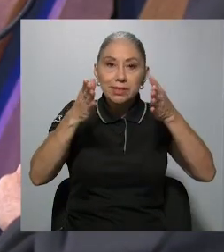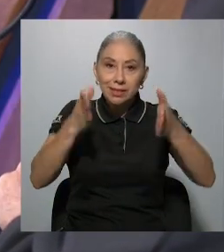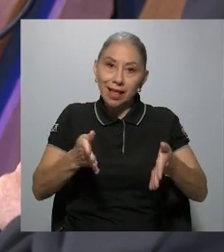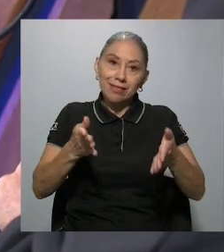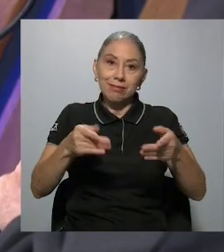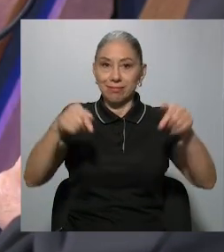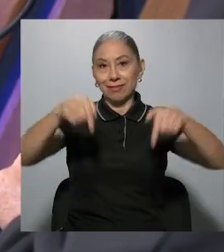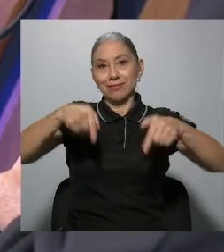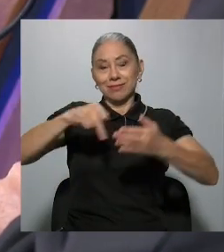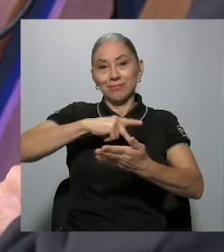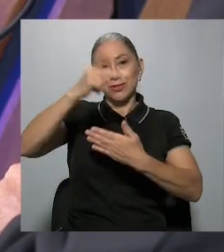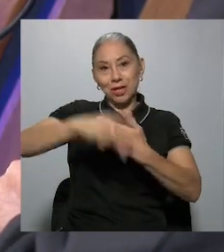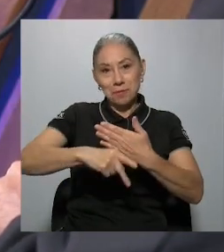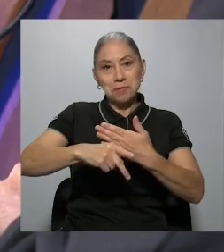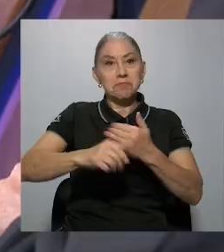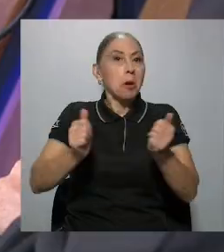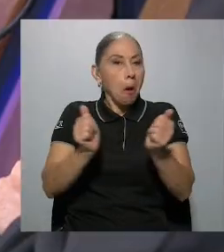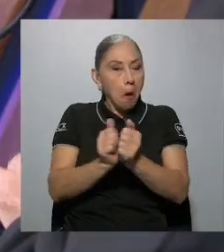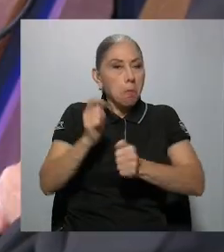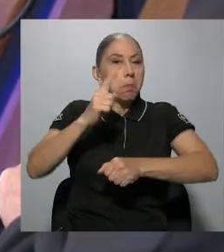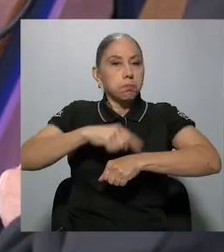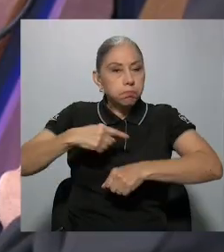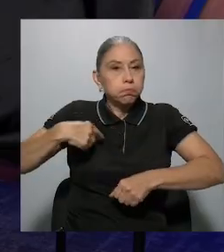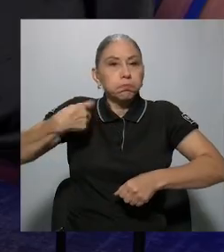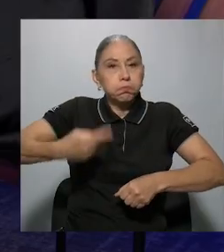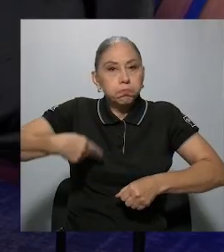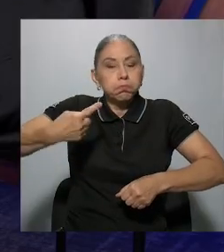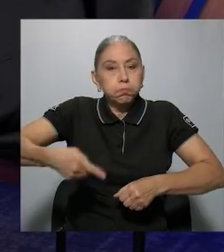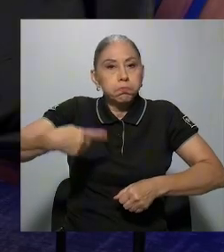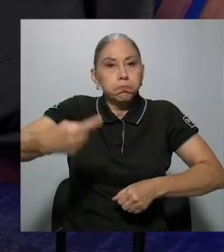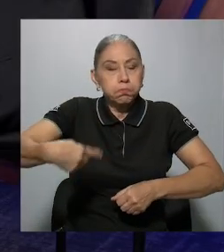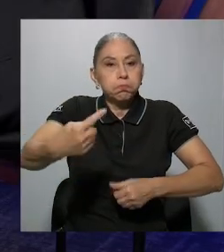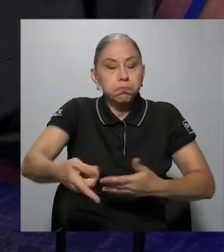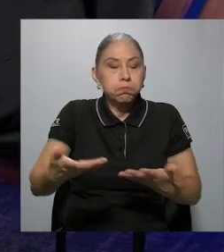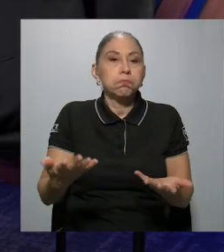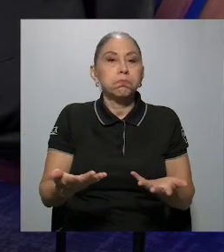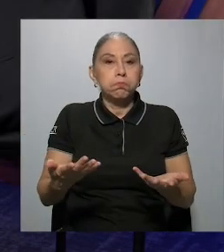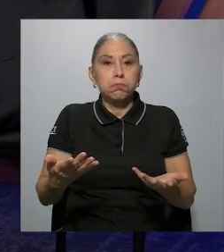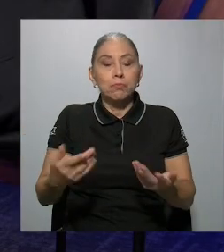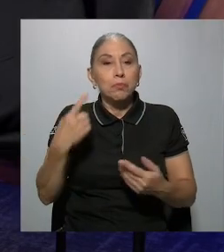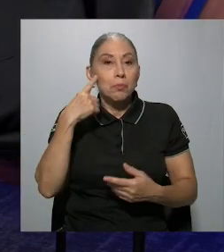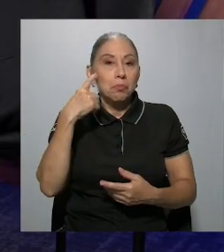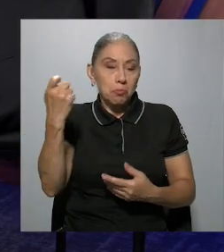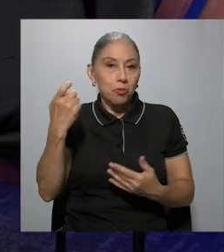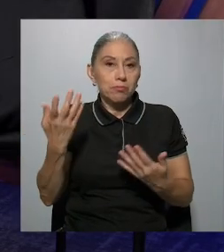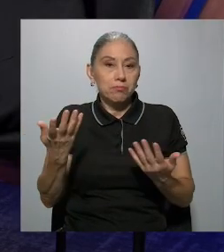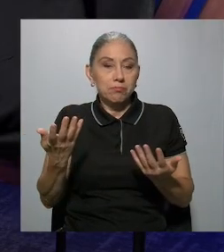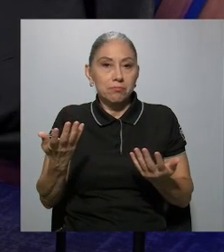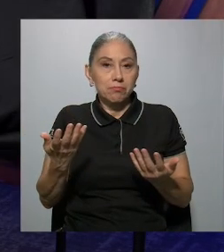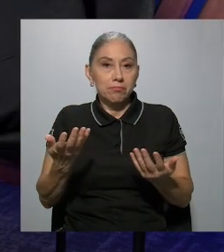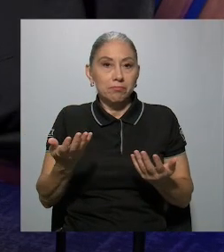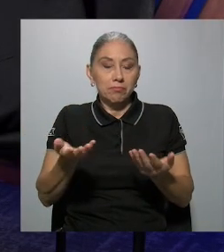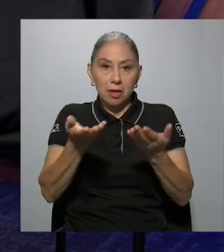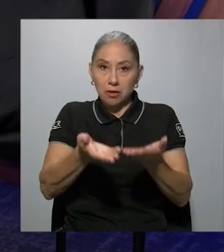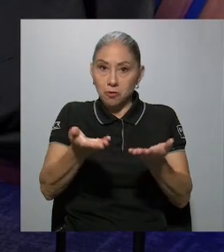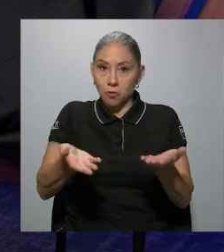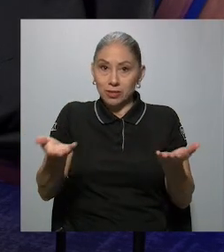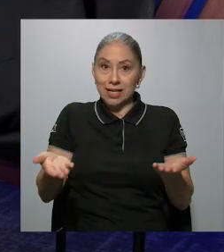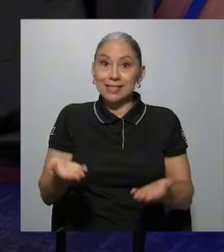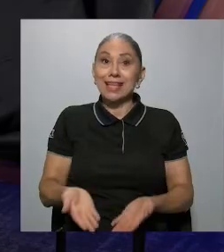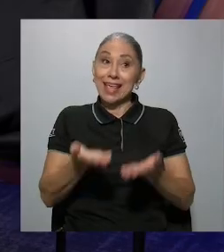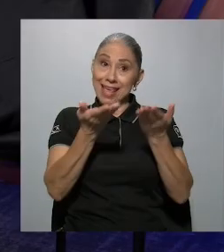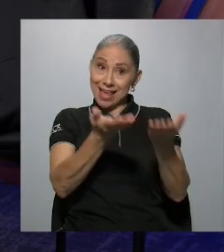una visitante de este programa con una cierta frecuencia, porque las